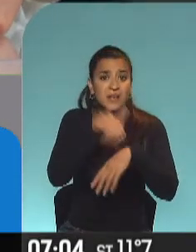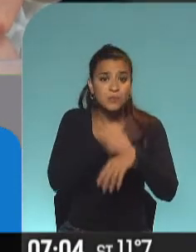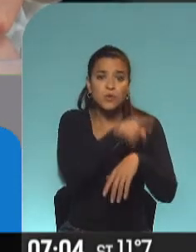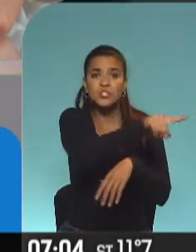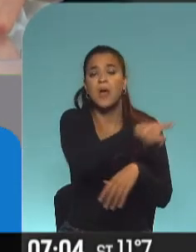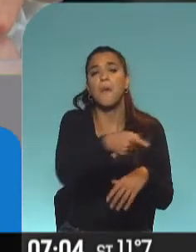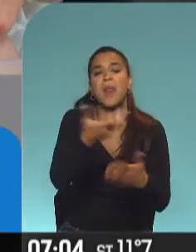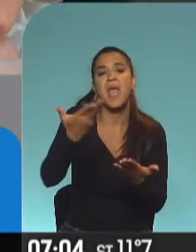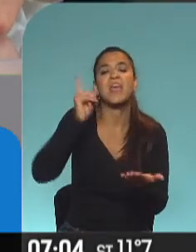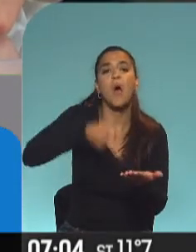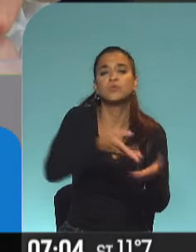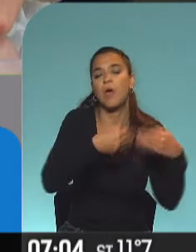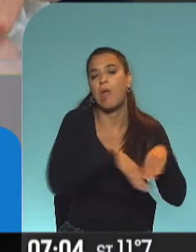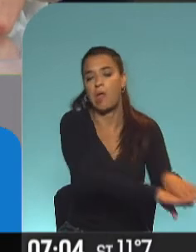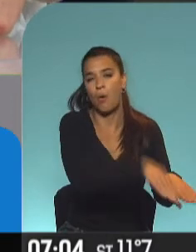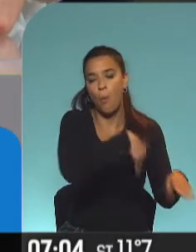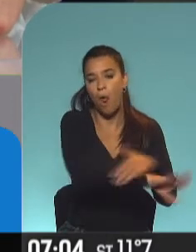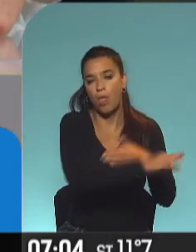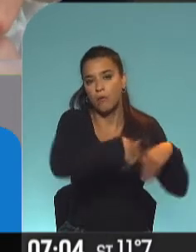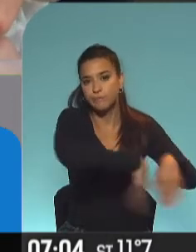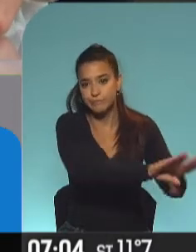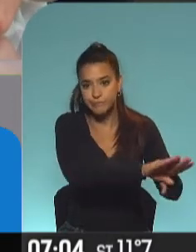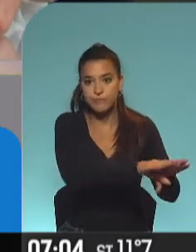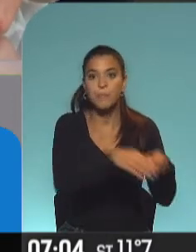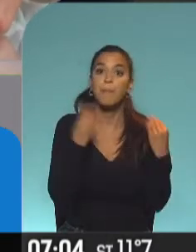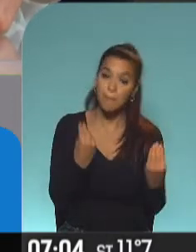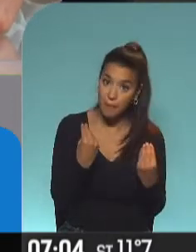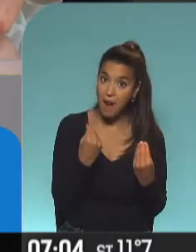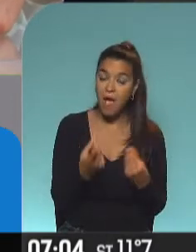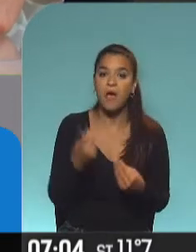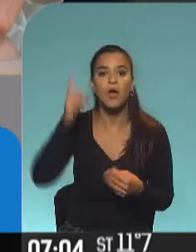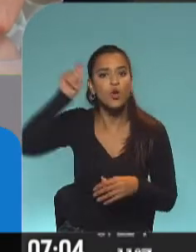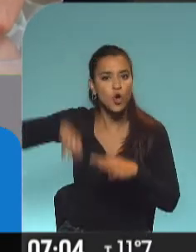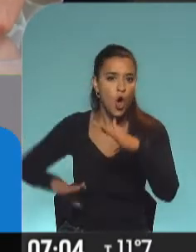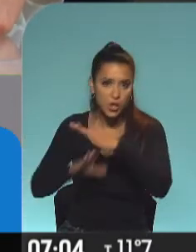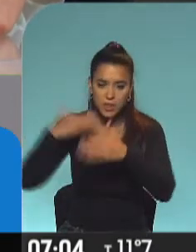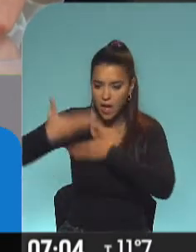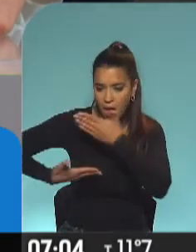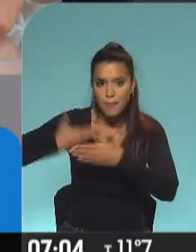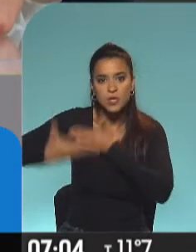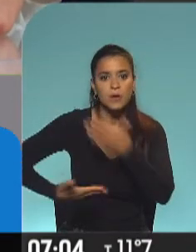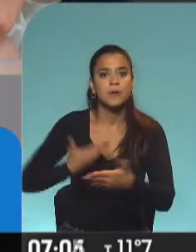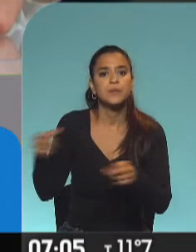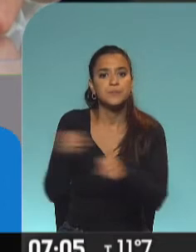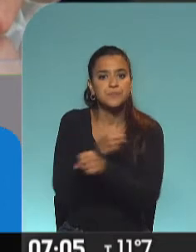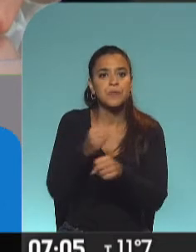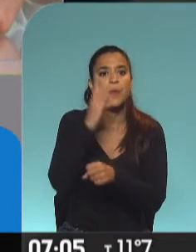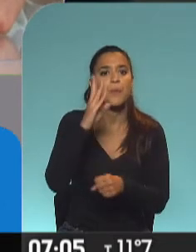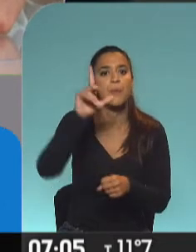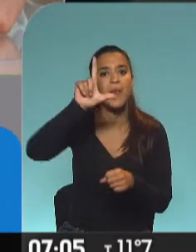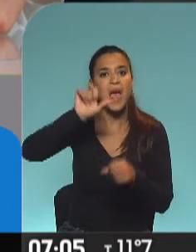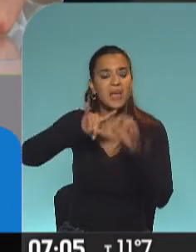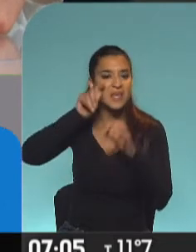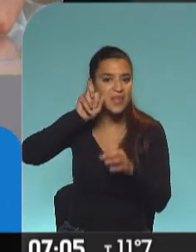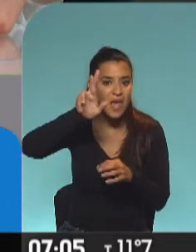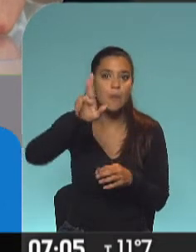de cajonear la causa Blaquier para evitar que la Corte confirme el procesamiento de Carlos Pedro Blaquier por delitos